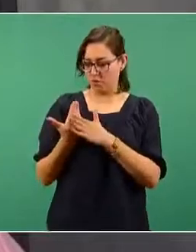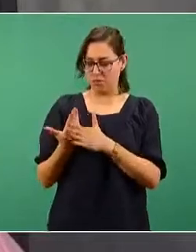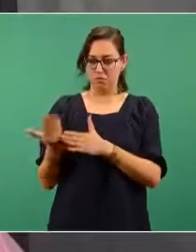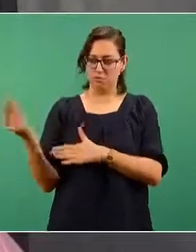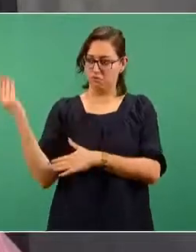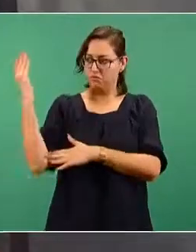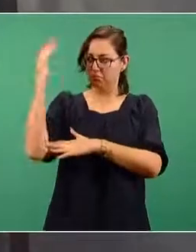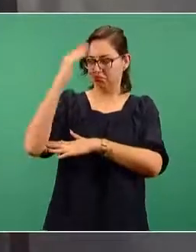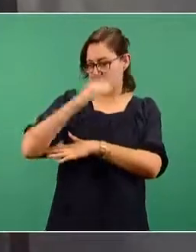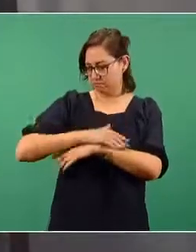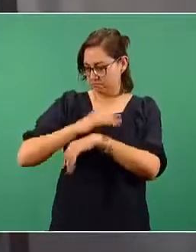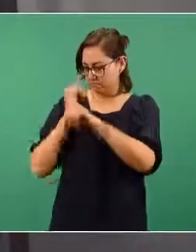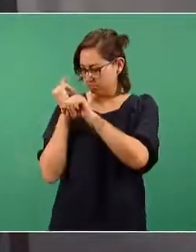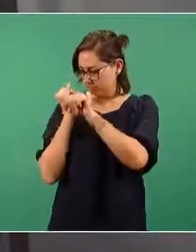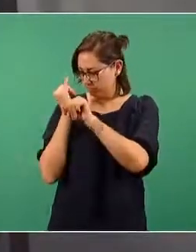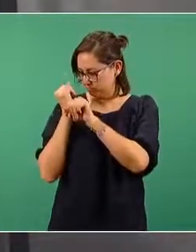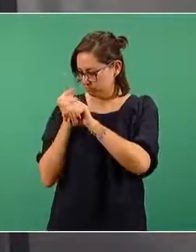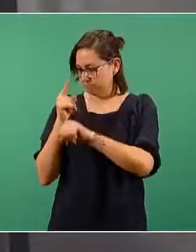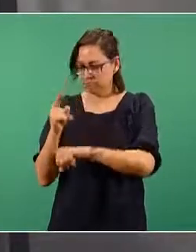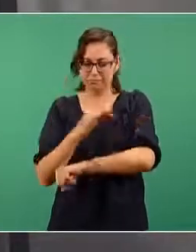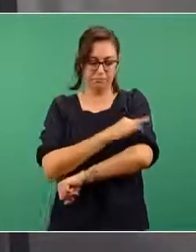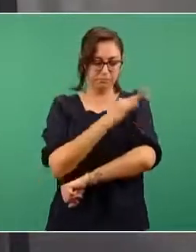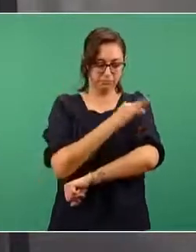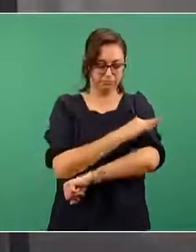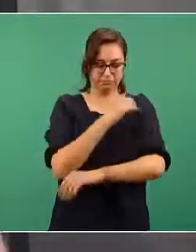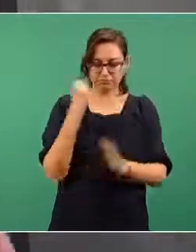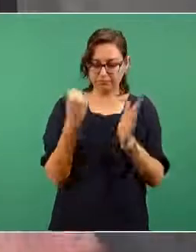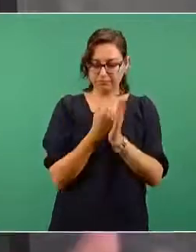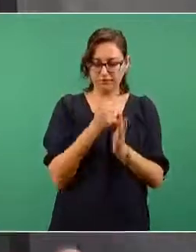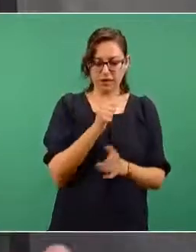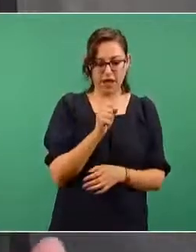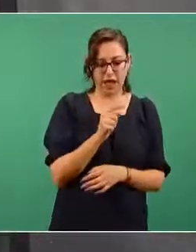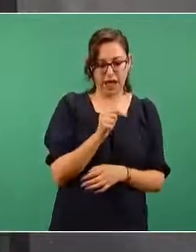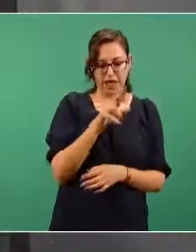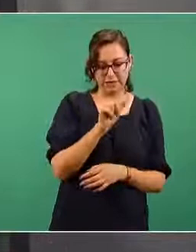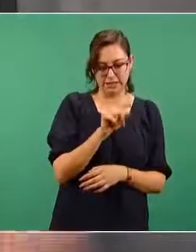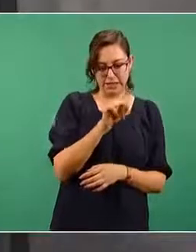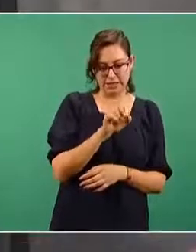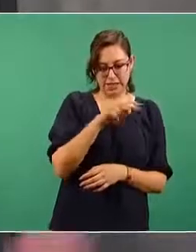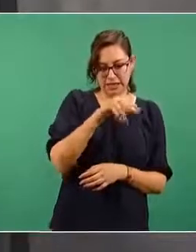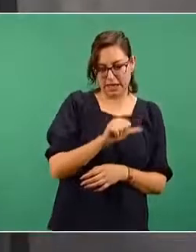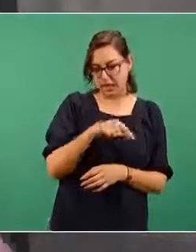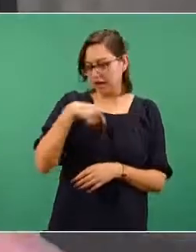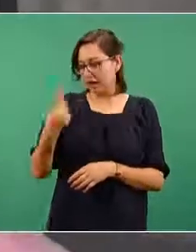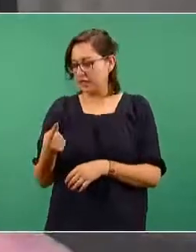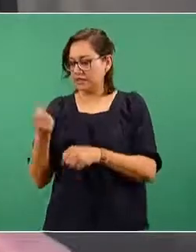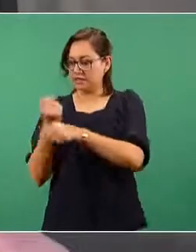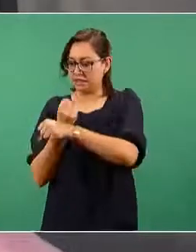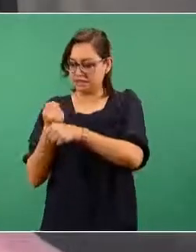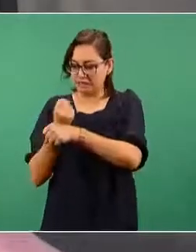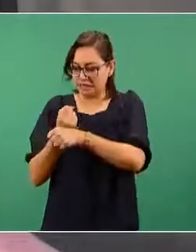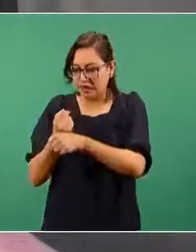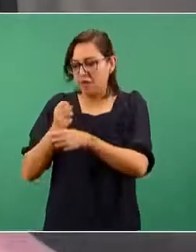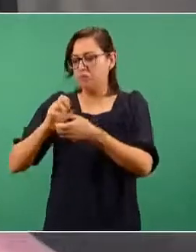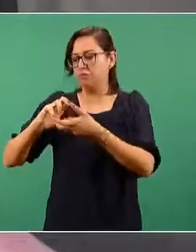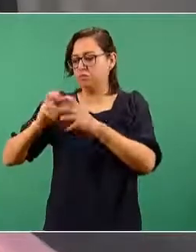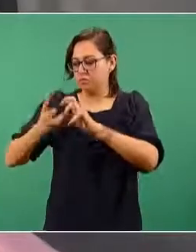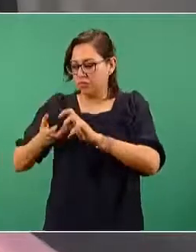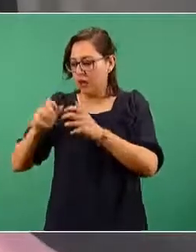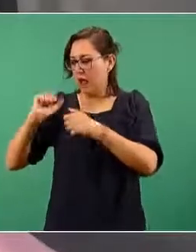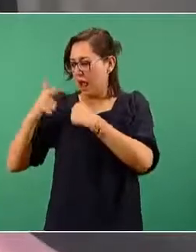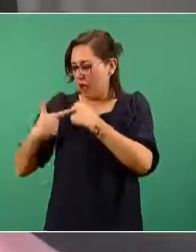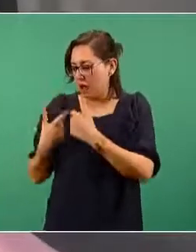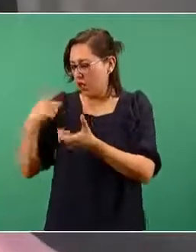relación causal entre la vacuna AstraZeneca y fenómenos trombóticos. Pero desde luego es facultad del gobierno de